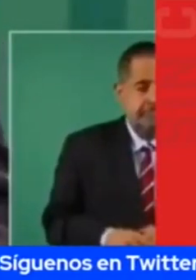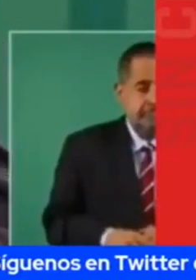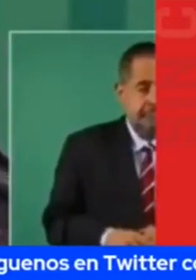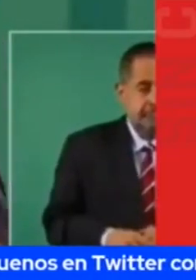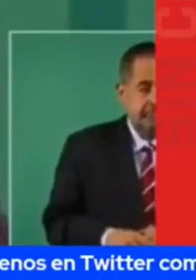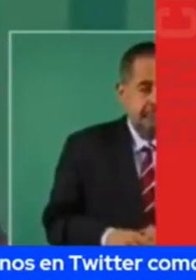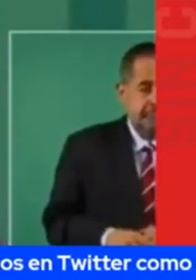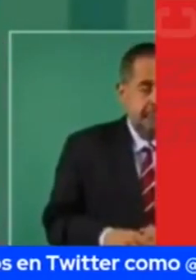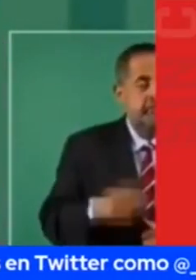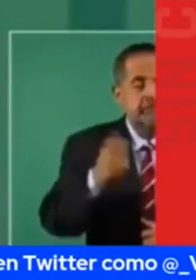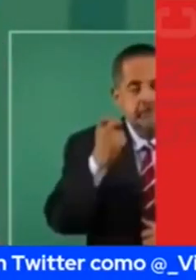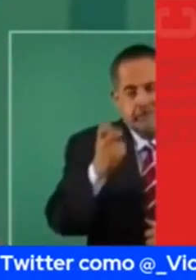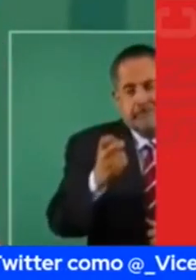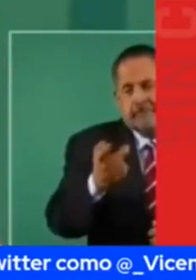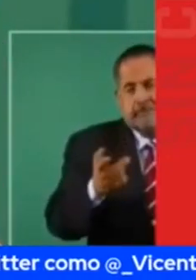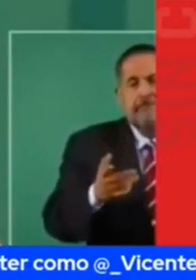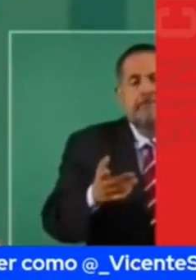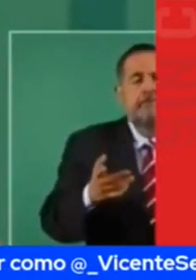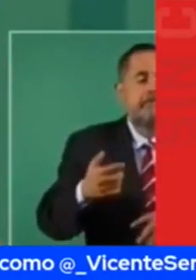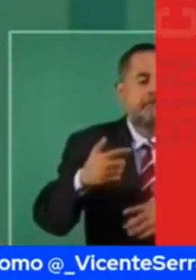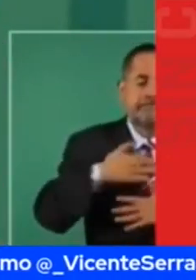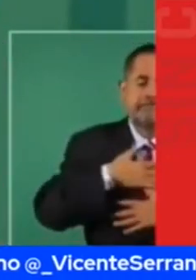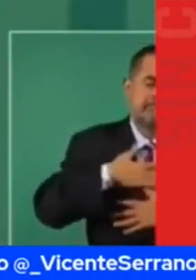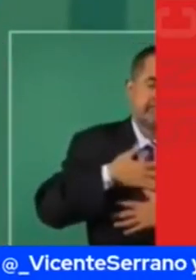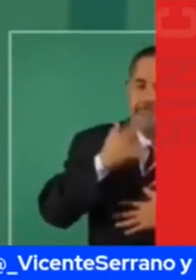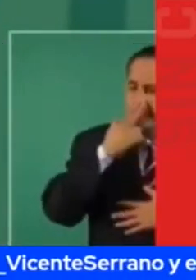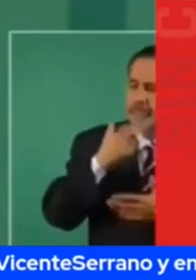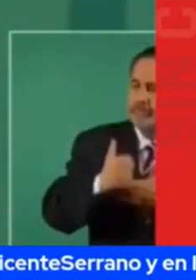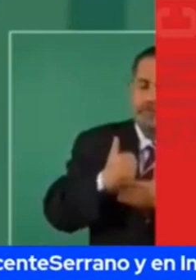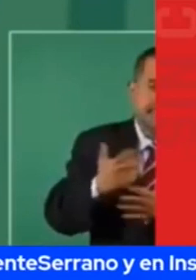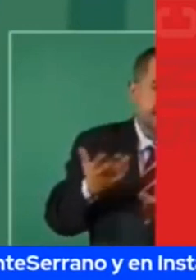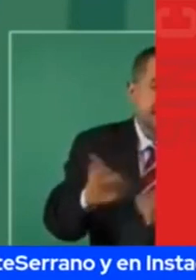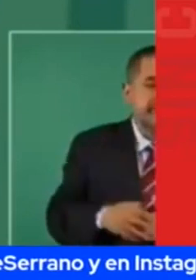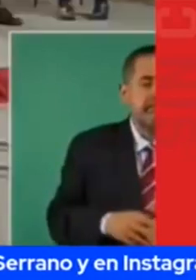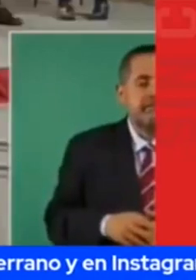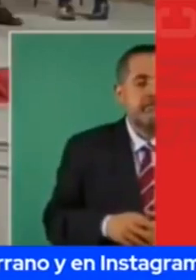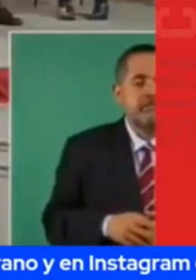Y esto es lo que nos ayuda